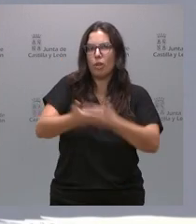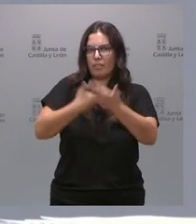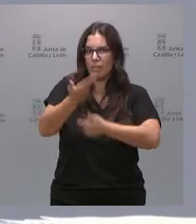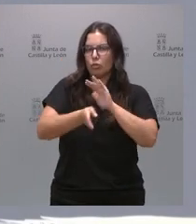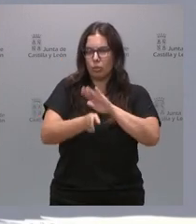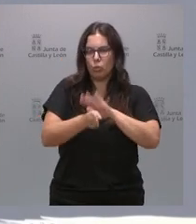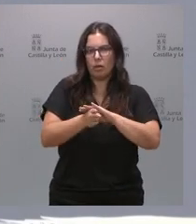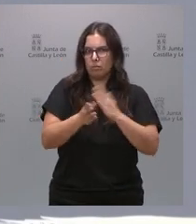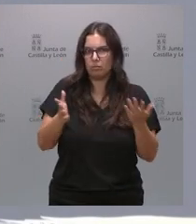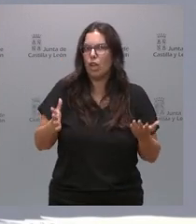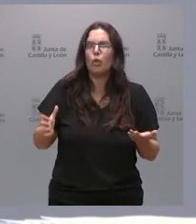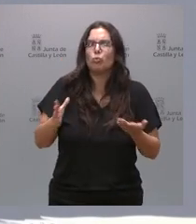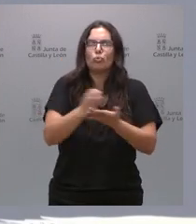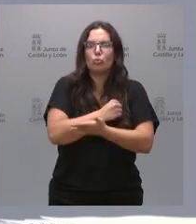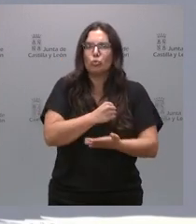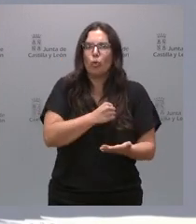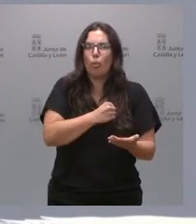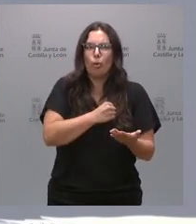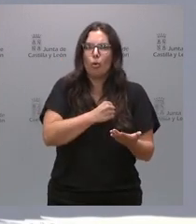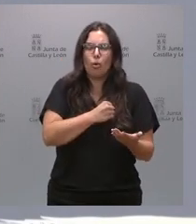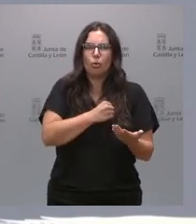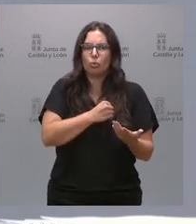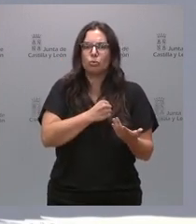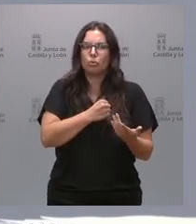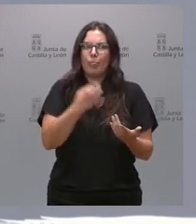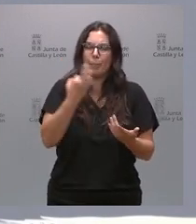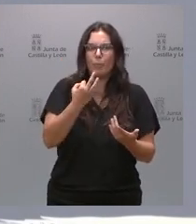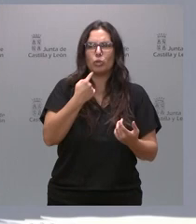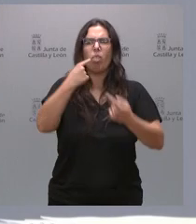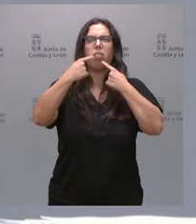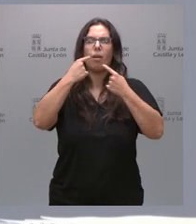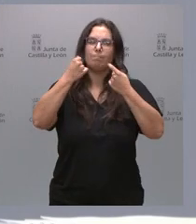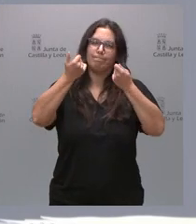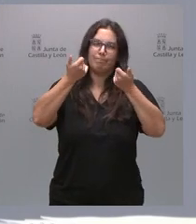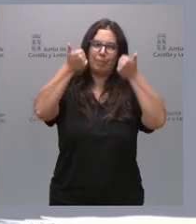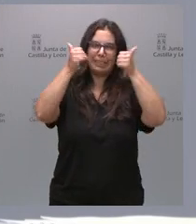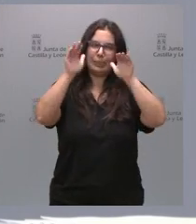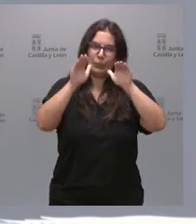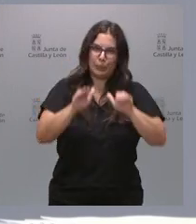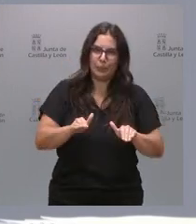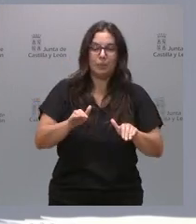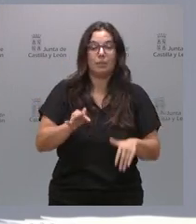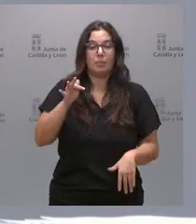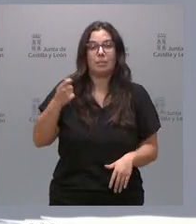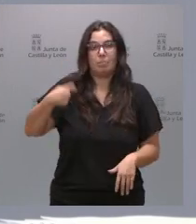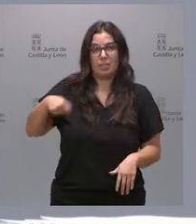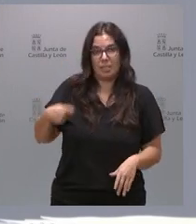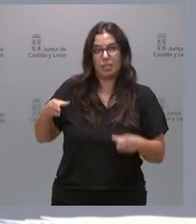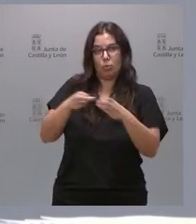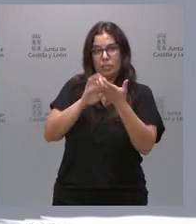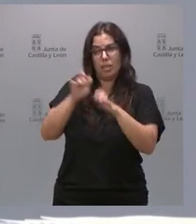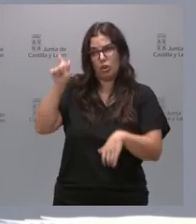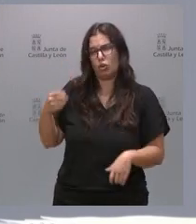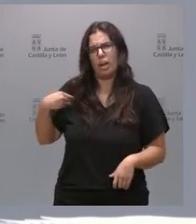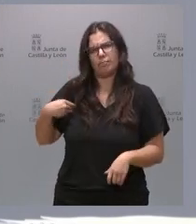por esta vía todos estamos convocados a rebajar la intensidad de esas declaraciones y además el propio presidente de la junta de Castellón insistió